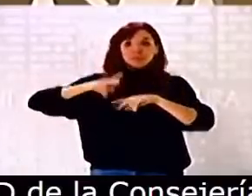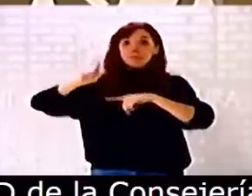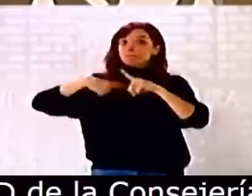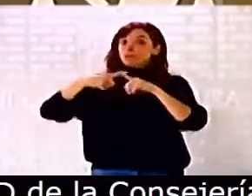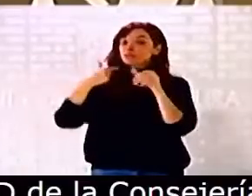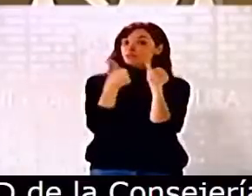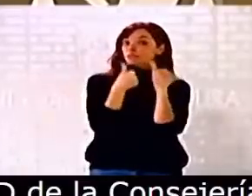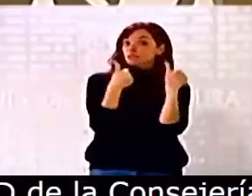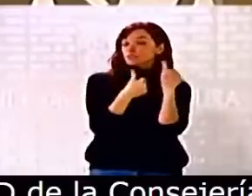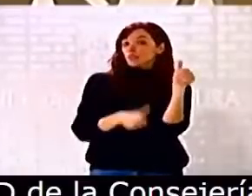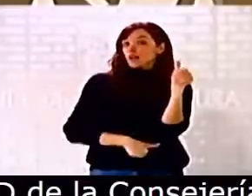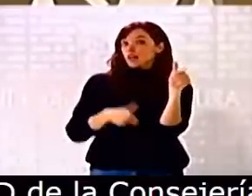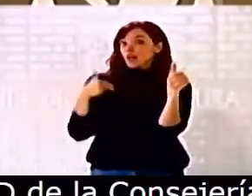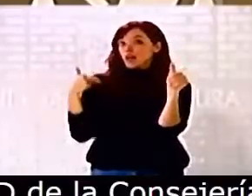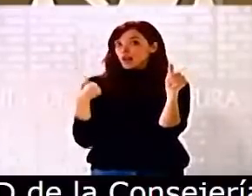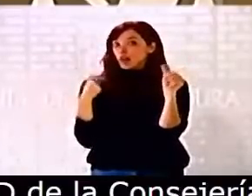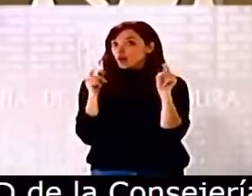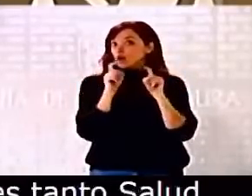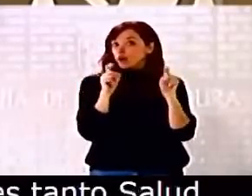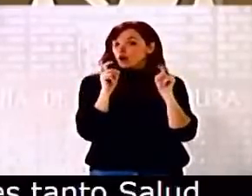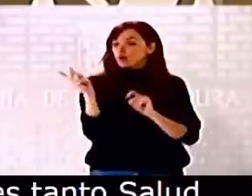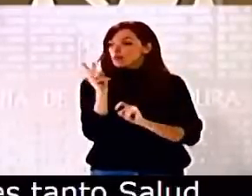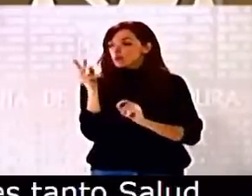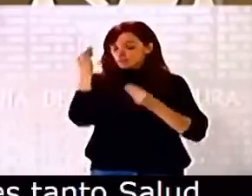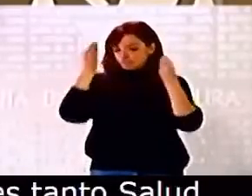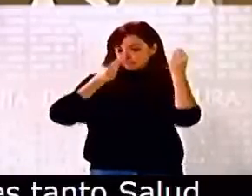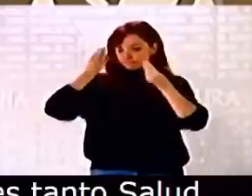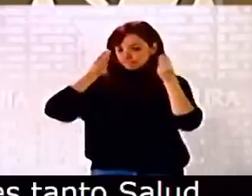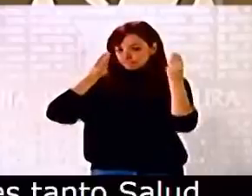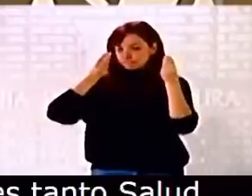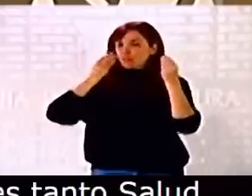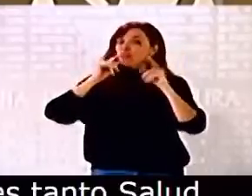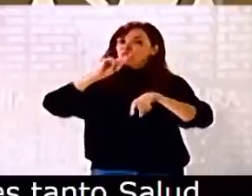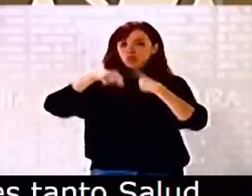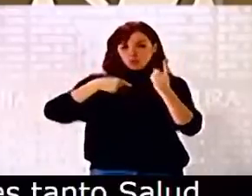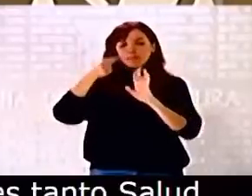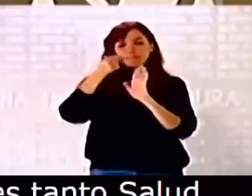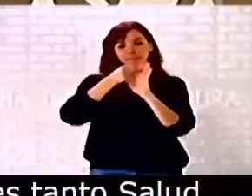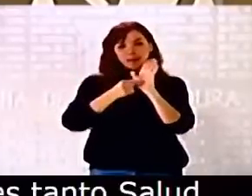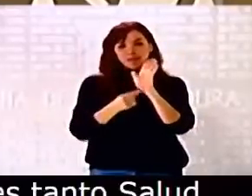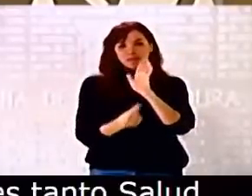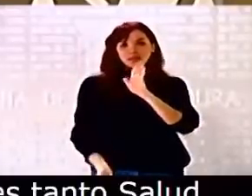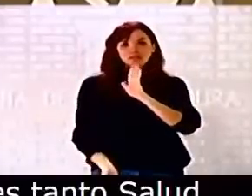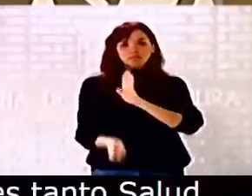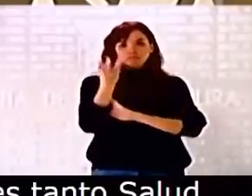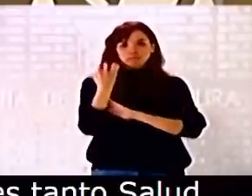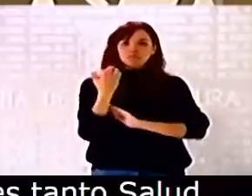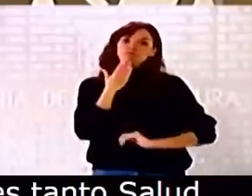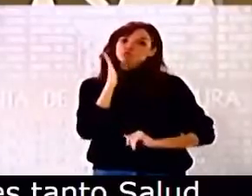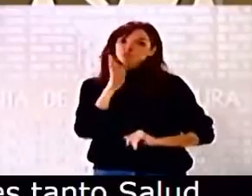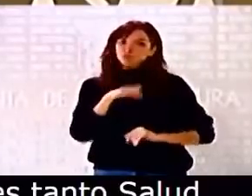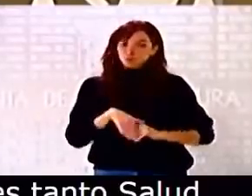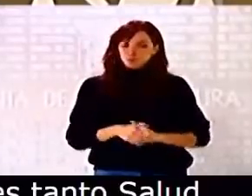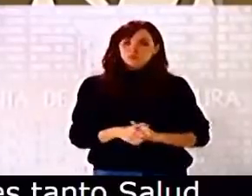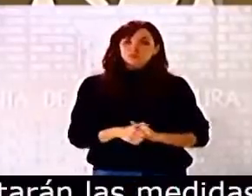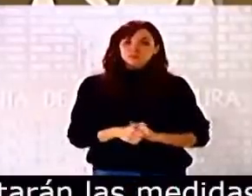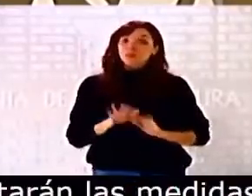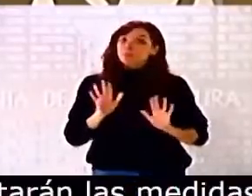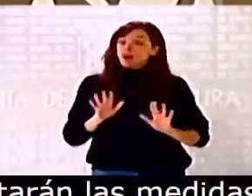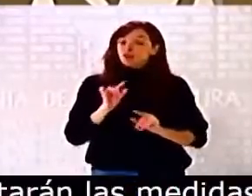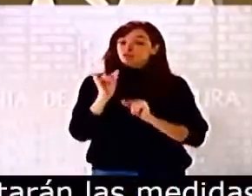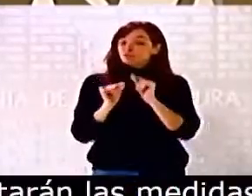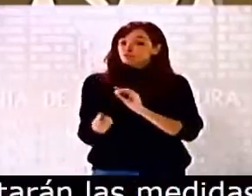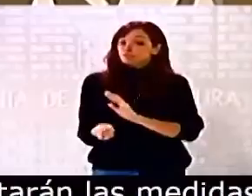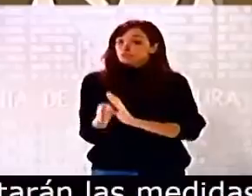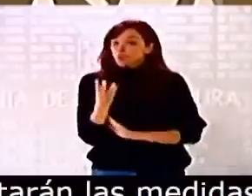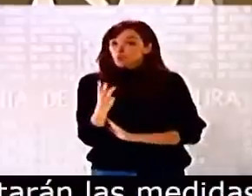General de Educación adoptarán las medidas más adecuadas al respecto. Pero vamos, el foco era un foco